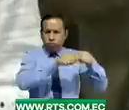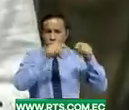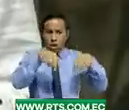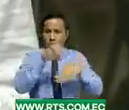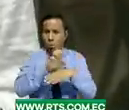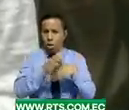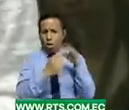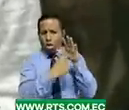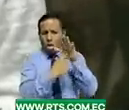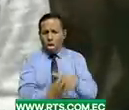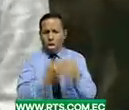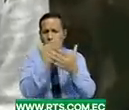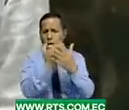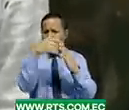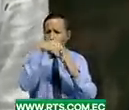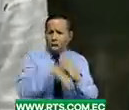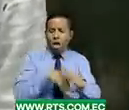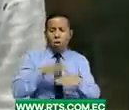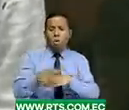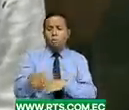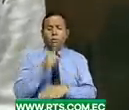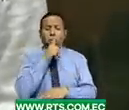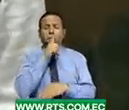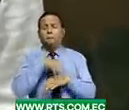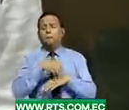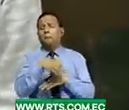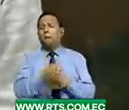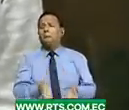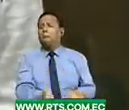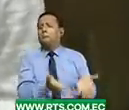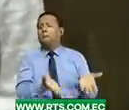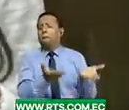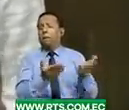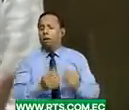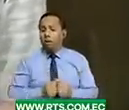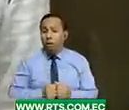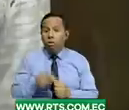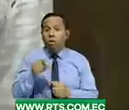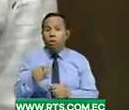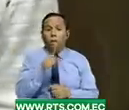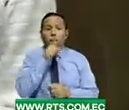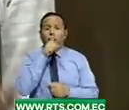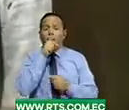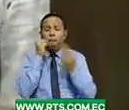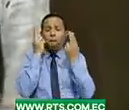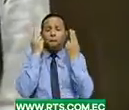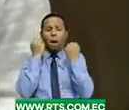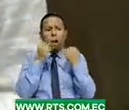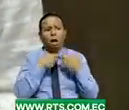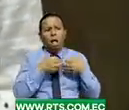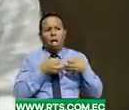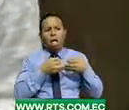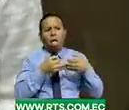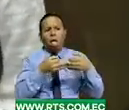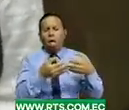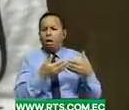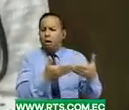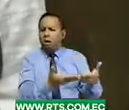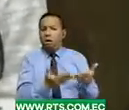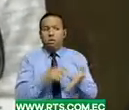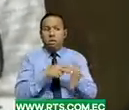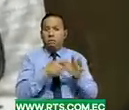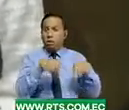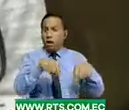del Estado ecuatoriano, usted consintió y permitió que este perdure y se prorrogue, con lo cual el